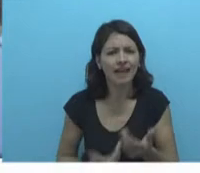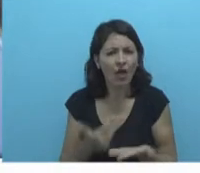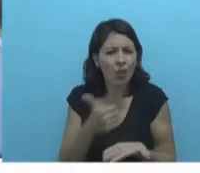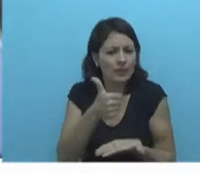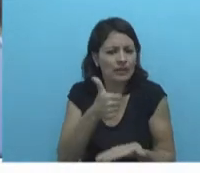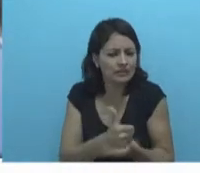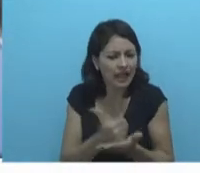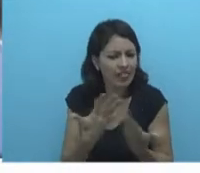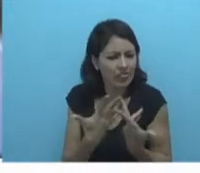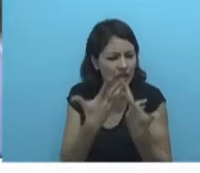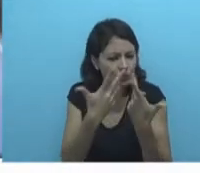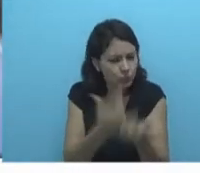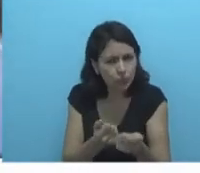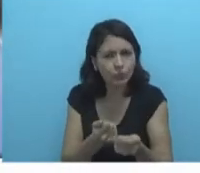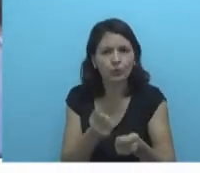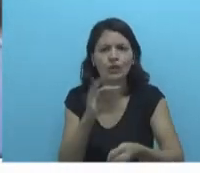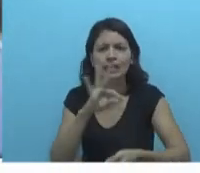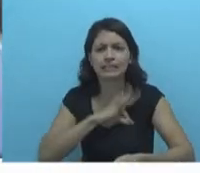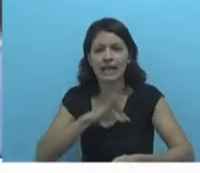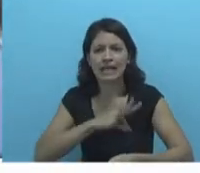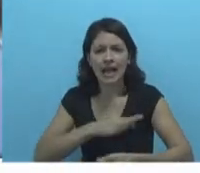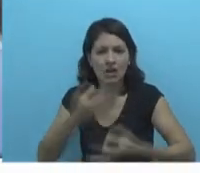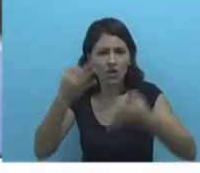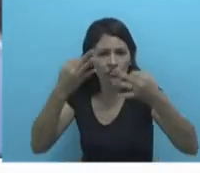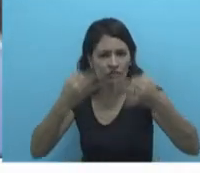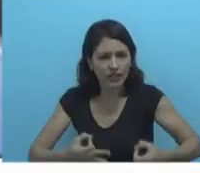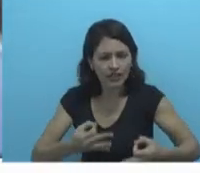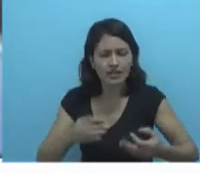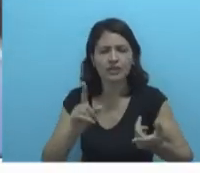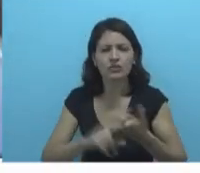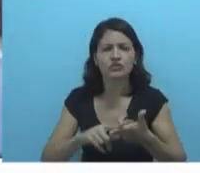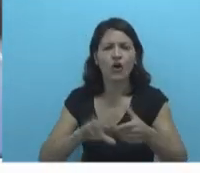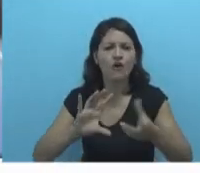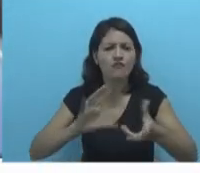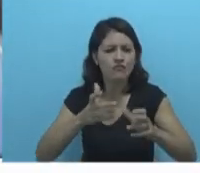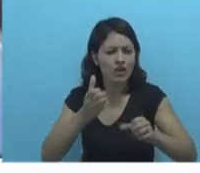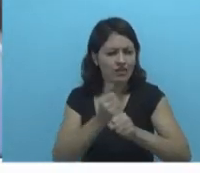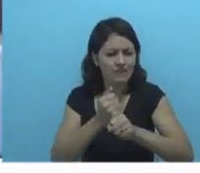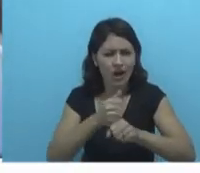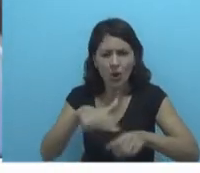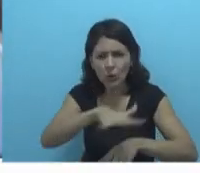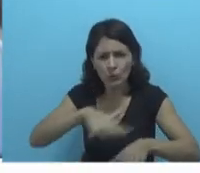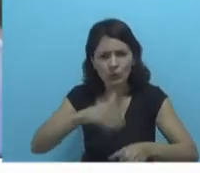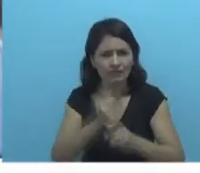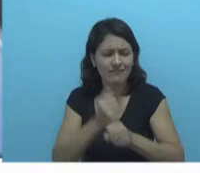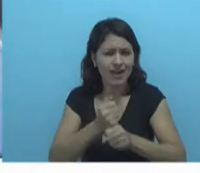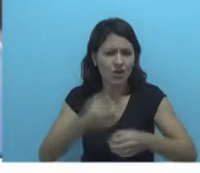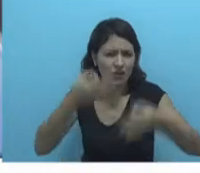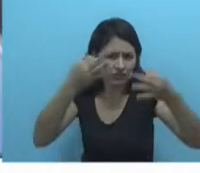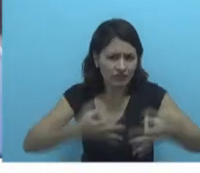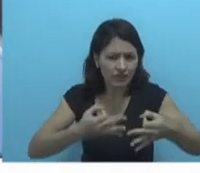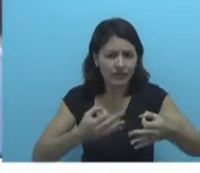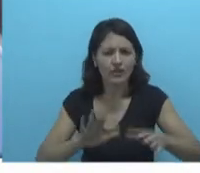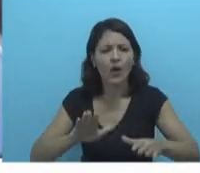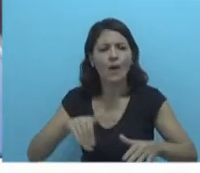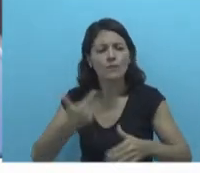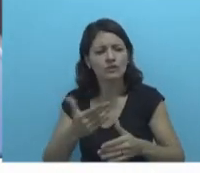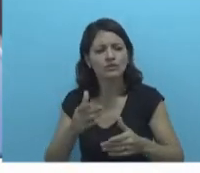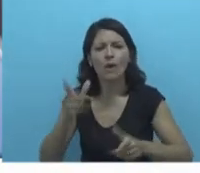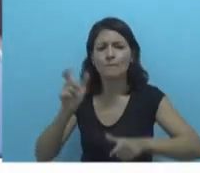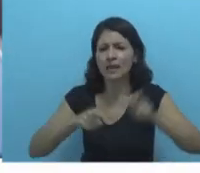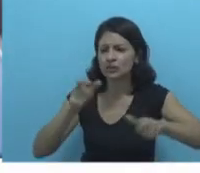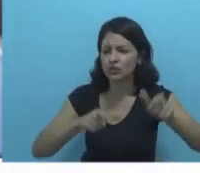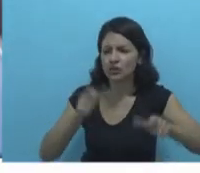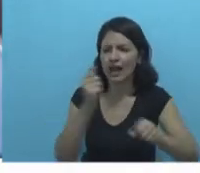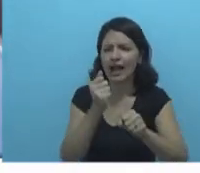recompense con salarios dignos y con condiciones dignas de trabajo. Por eso, a todos los trabajadores y trabajadoras